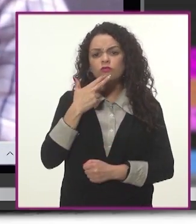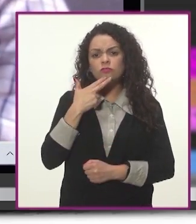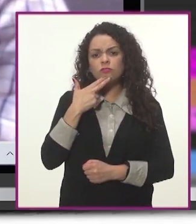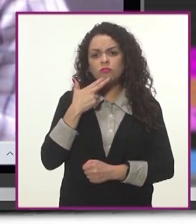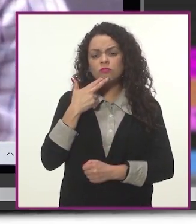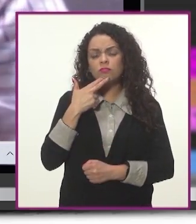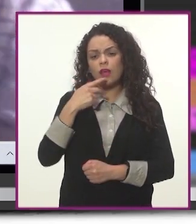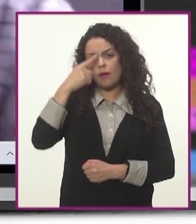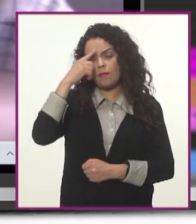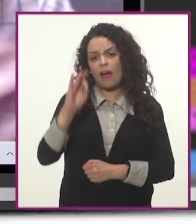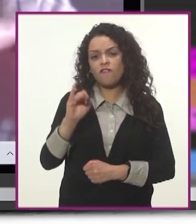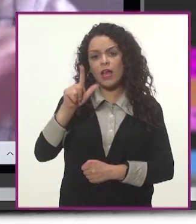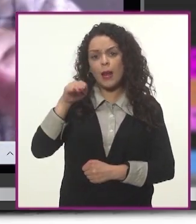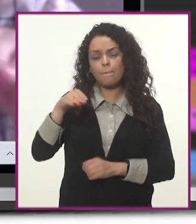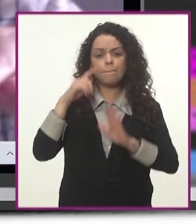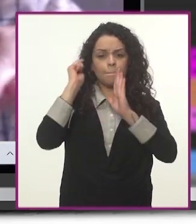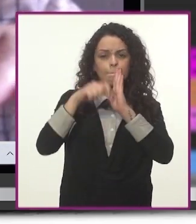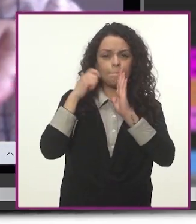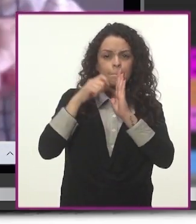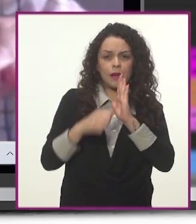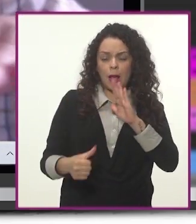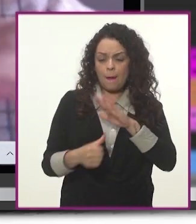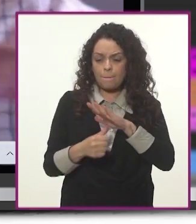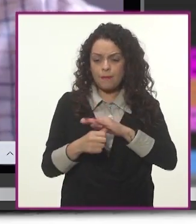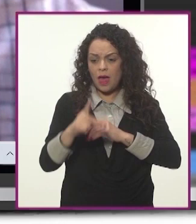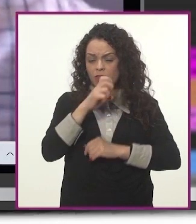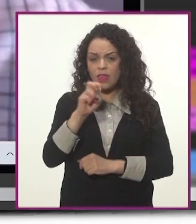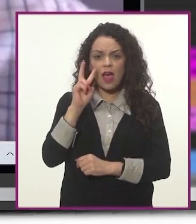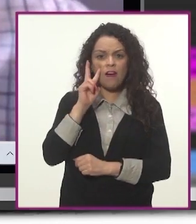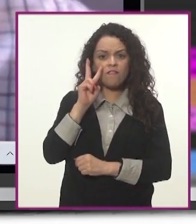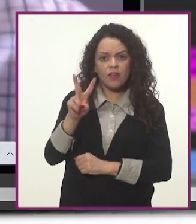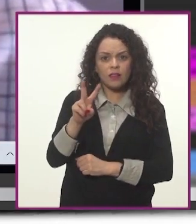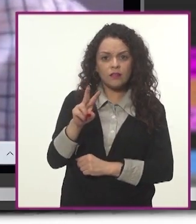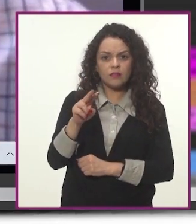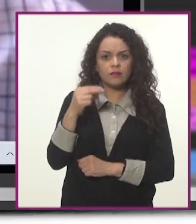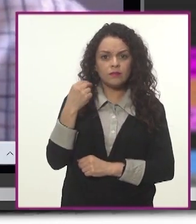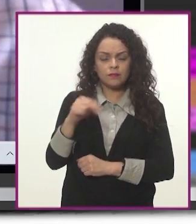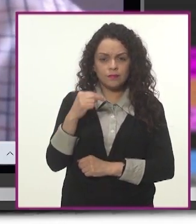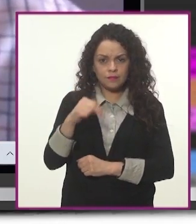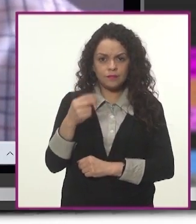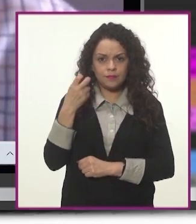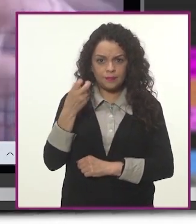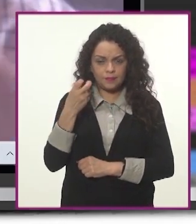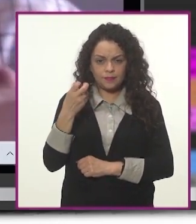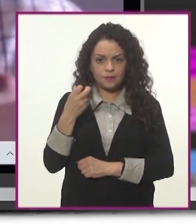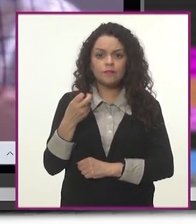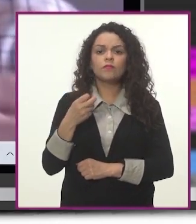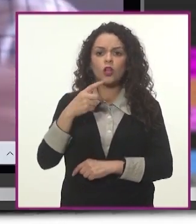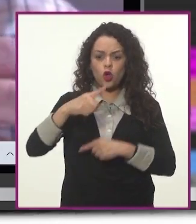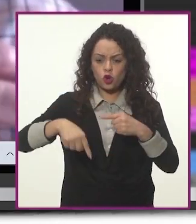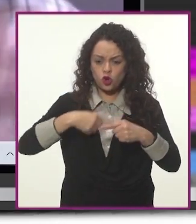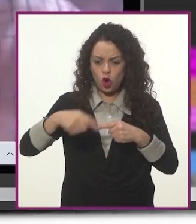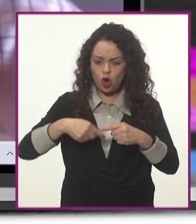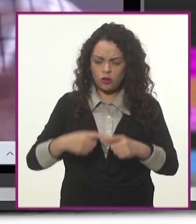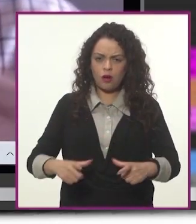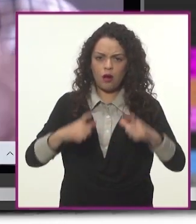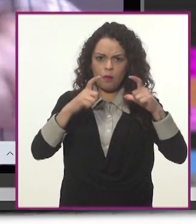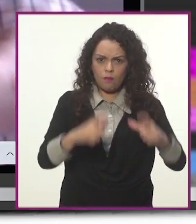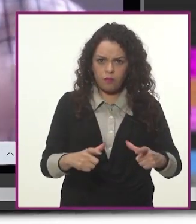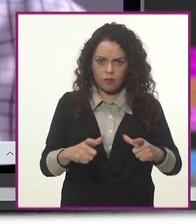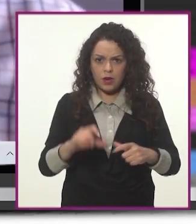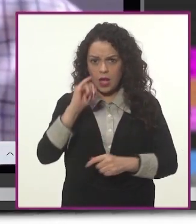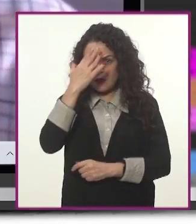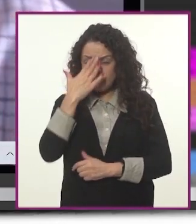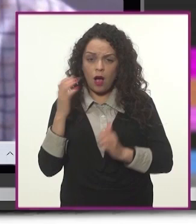lo que se llamaba las mesas de edición, se llamaba flatbed horizontales, ¿no? Donde colocabas los rollos de imagen y de